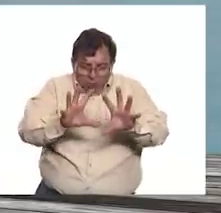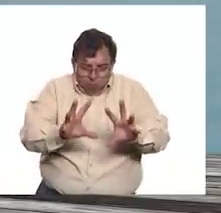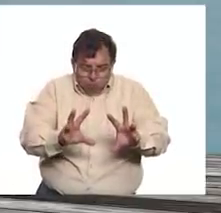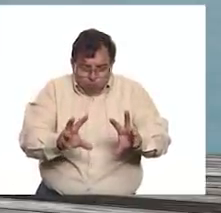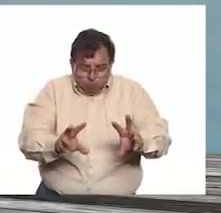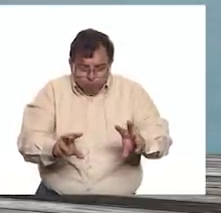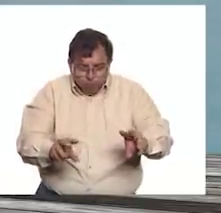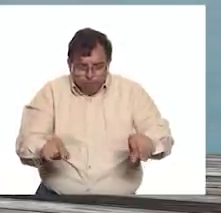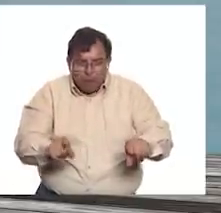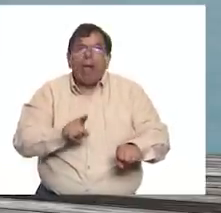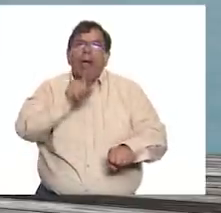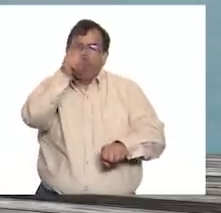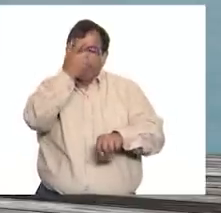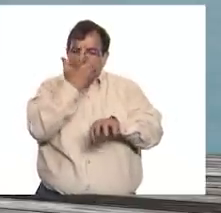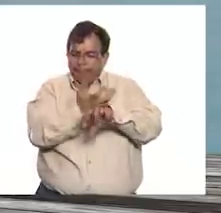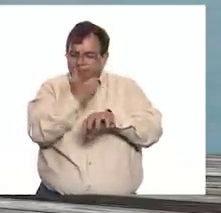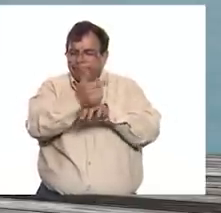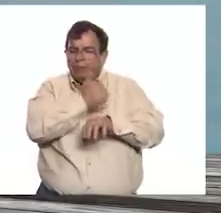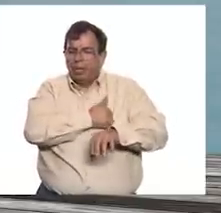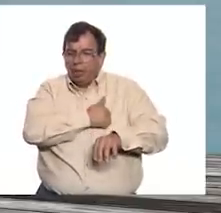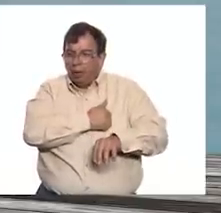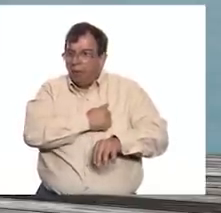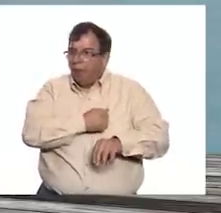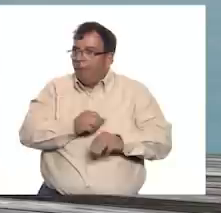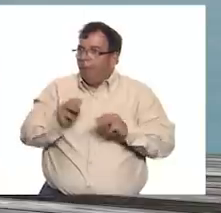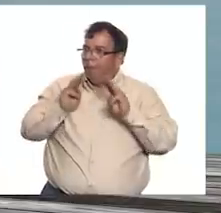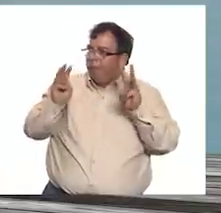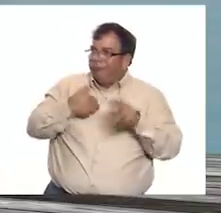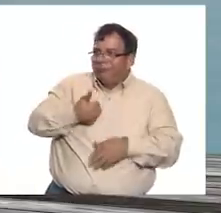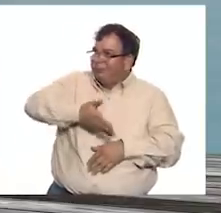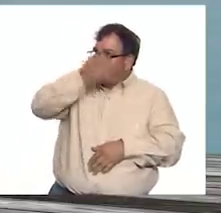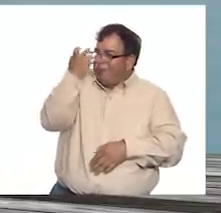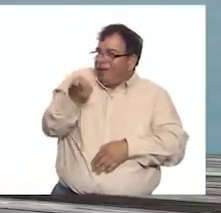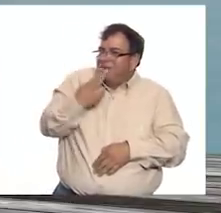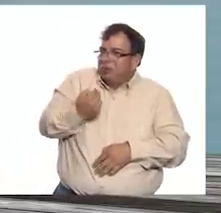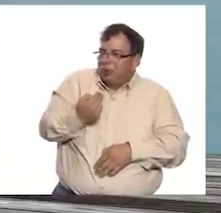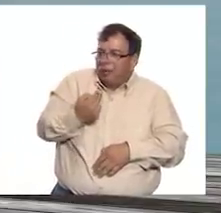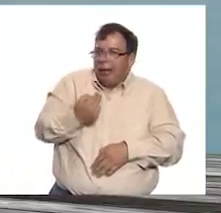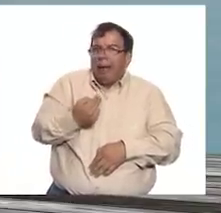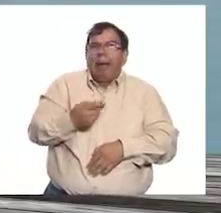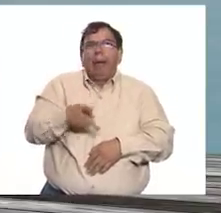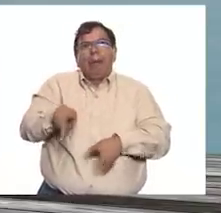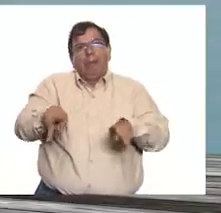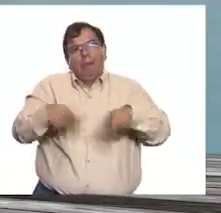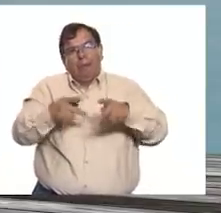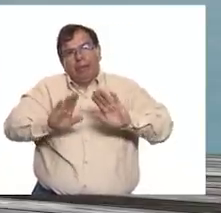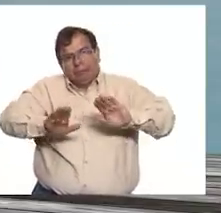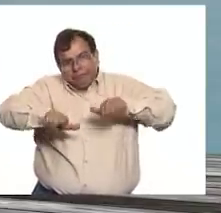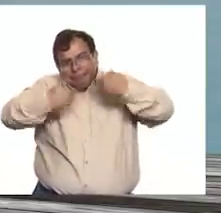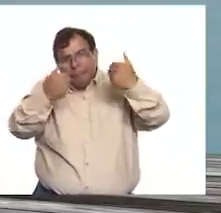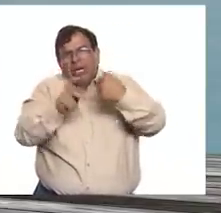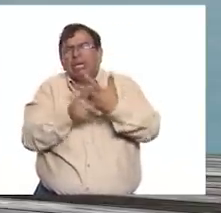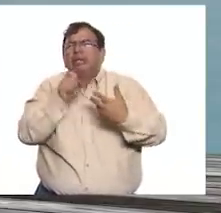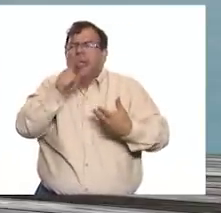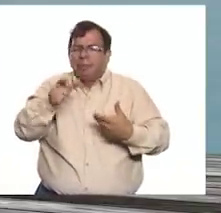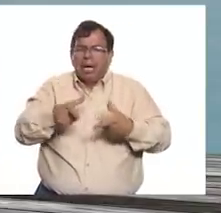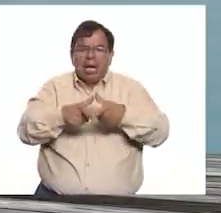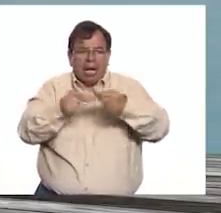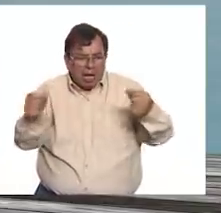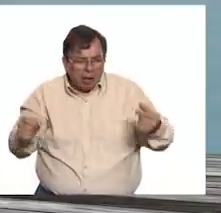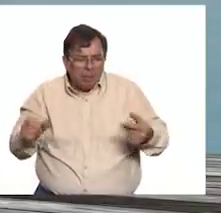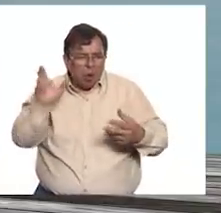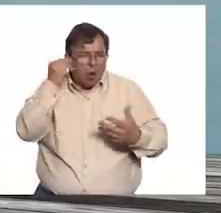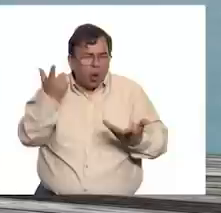invierno en Canadá y Estados Unidos. ¡Wow! No sabía que servía para eso también y se exporta a otros países. Sí, a Japón,